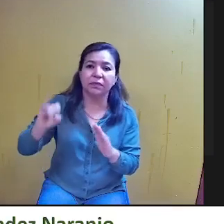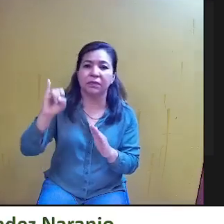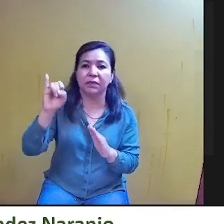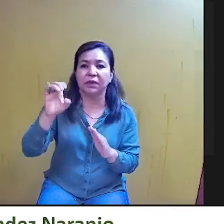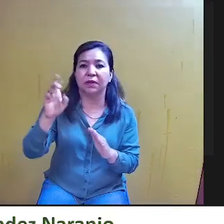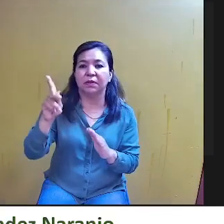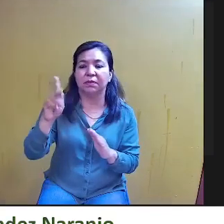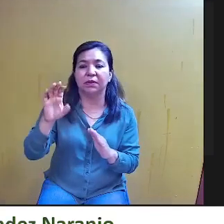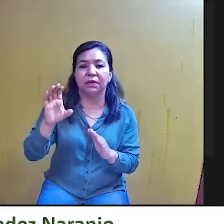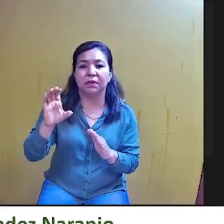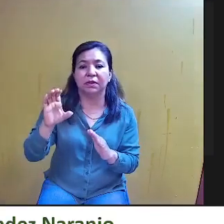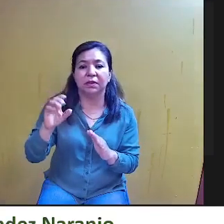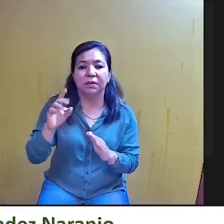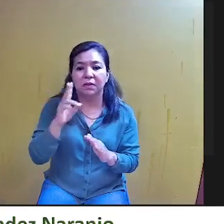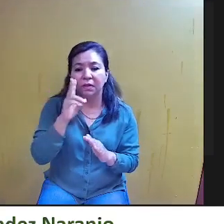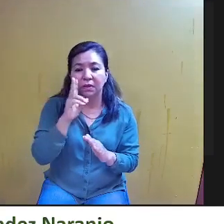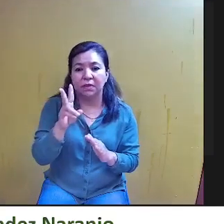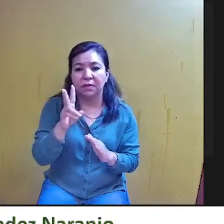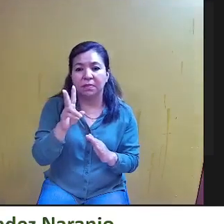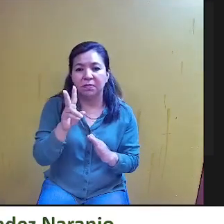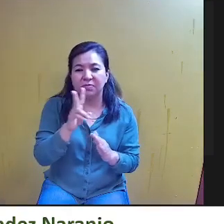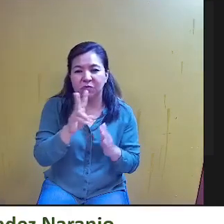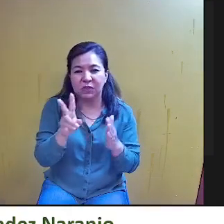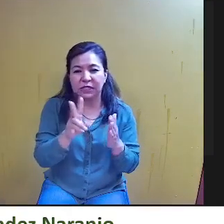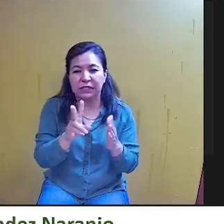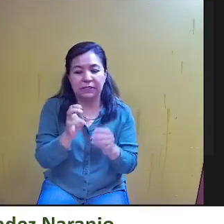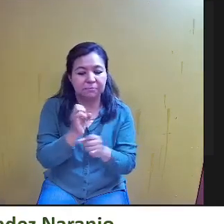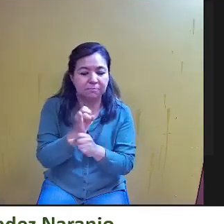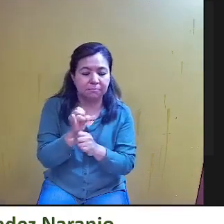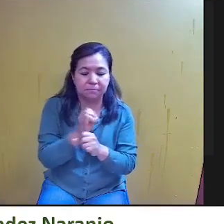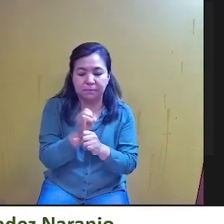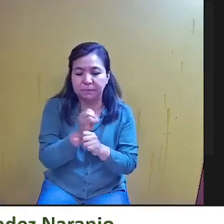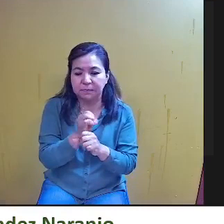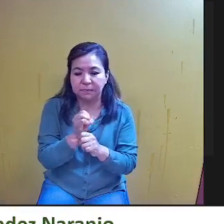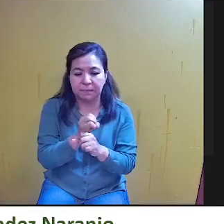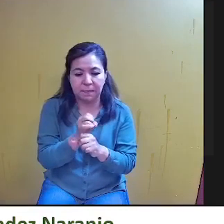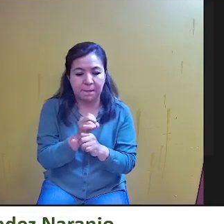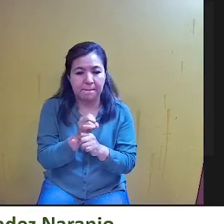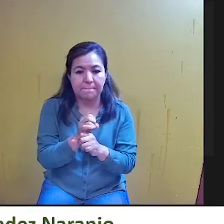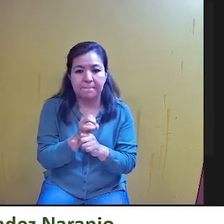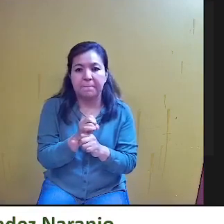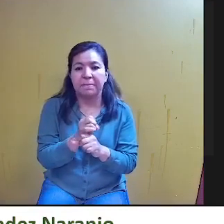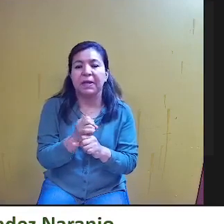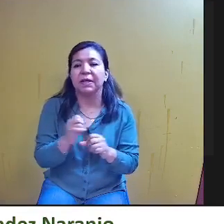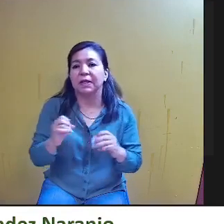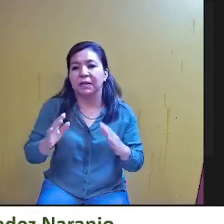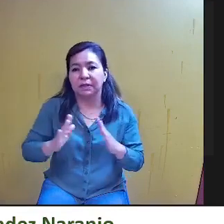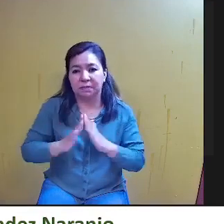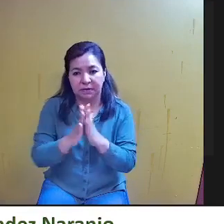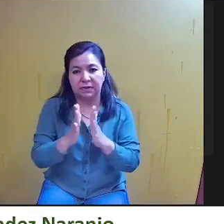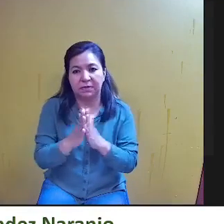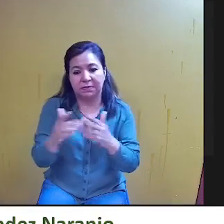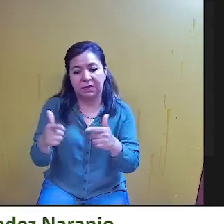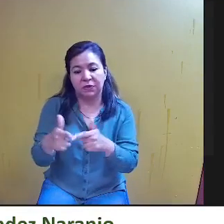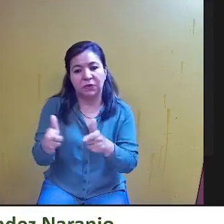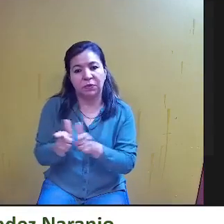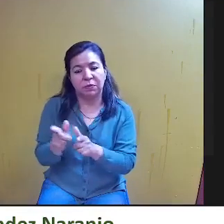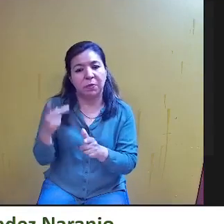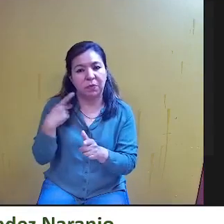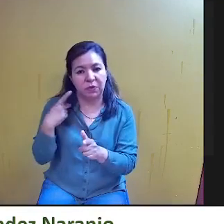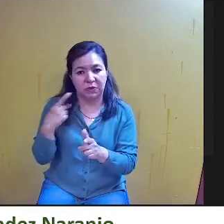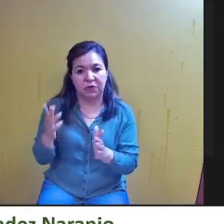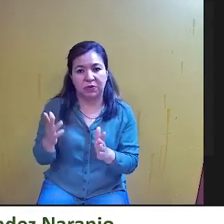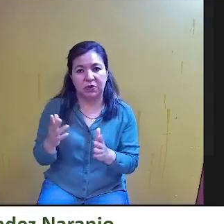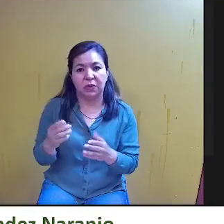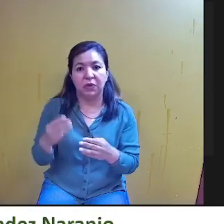ser una aplicación analógica del supuesto consistente en no tener antecedentes de una militancia activa o pública en algún partido político, cuando